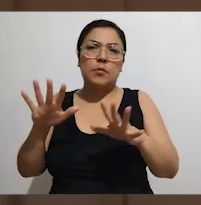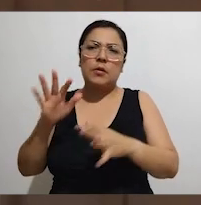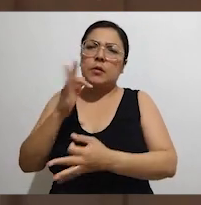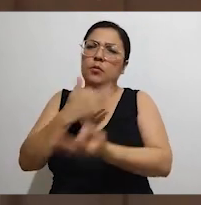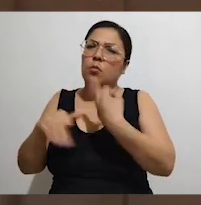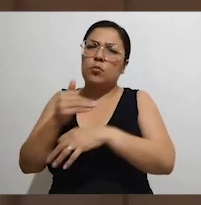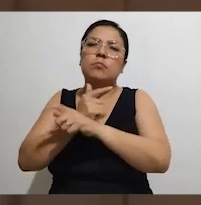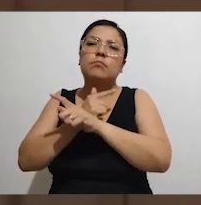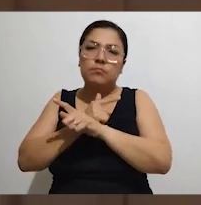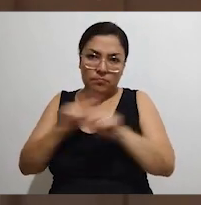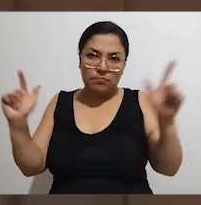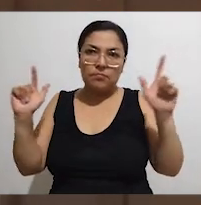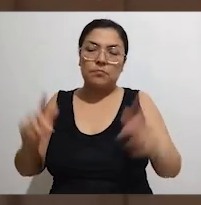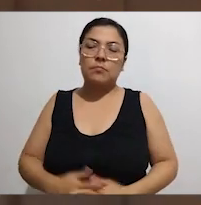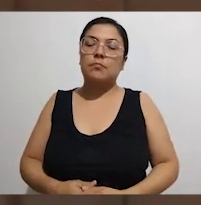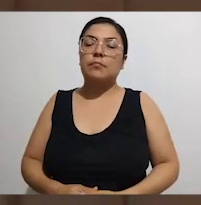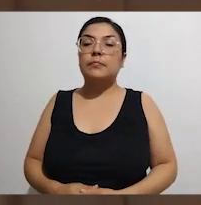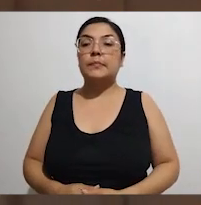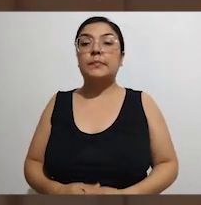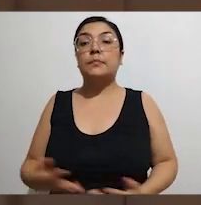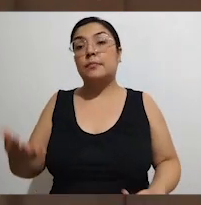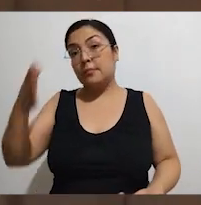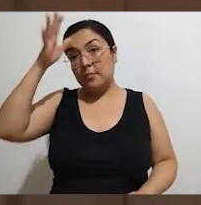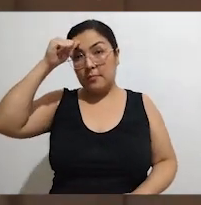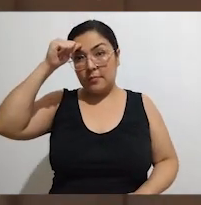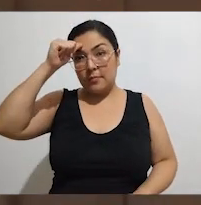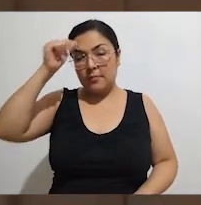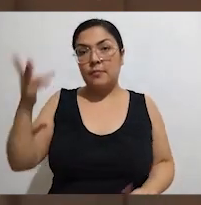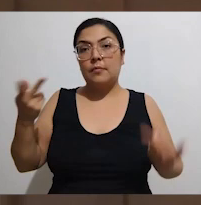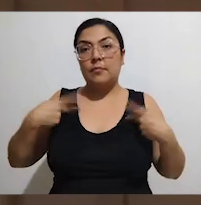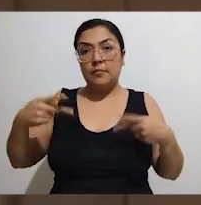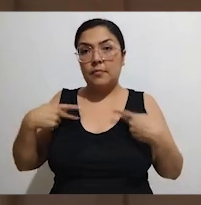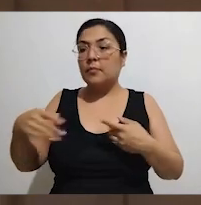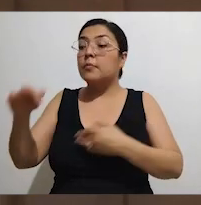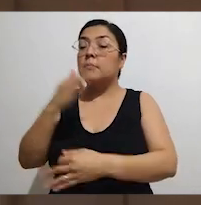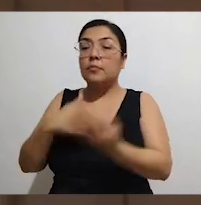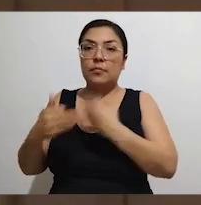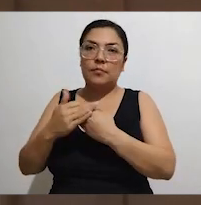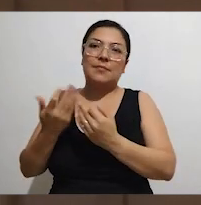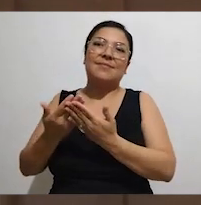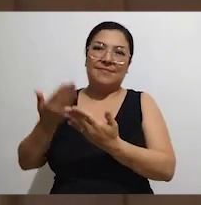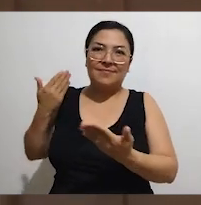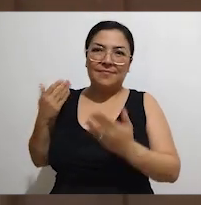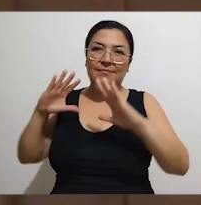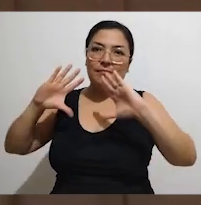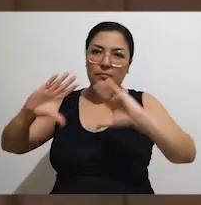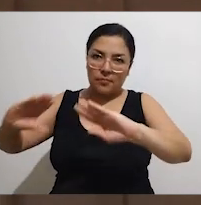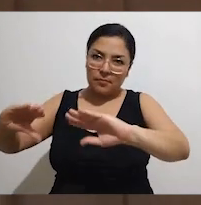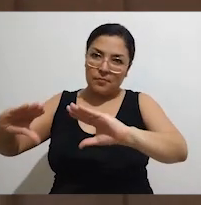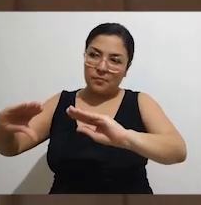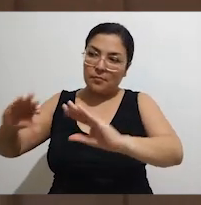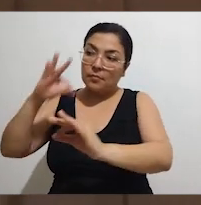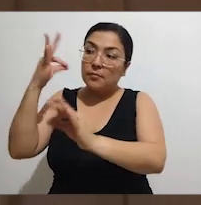cualquier persona que se acercara. Hay que recordar que todos recibieron una capacitación. Esa capacitación reciben